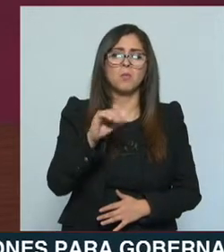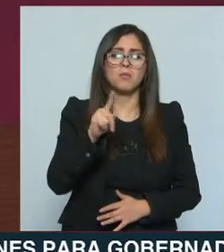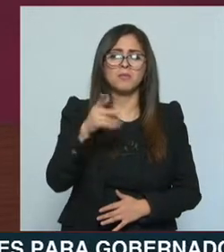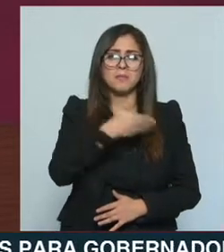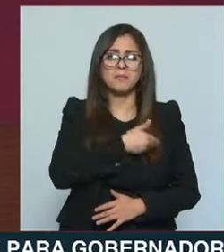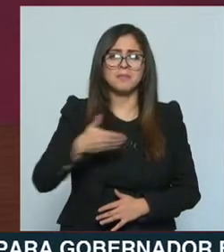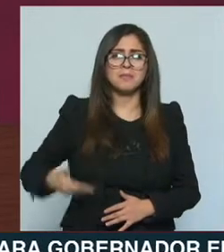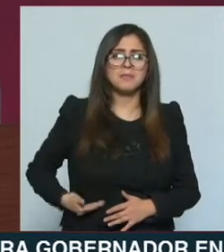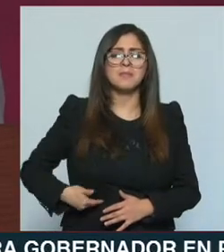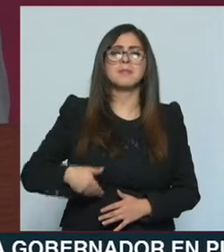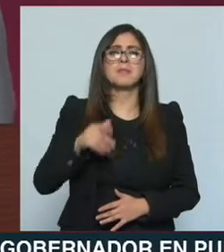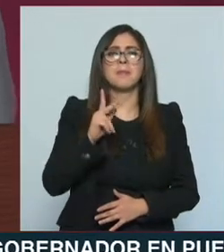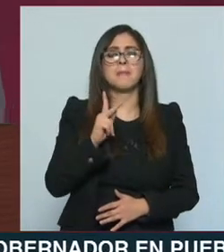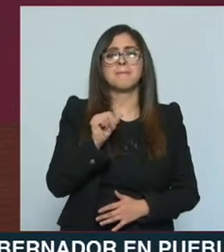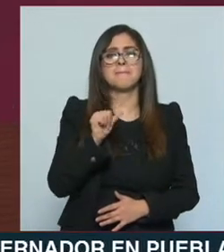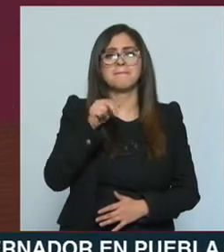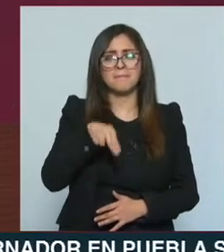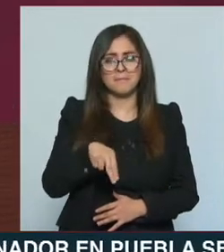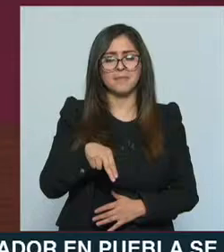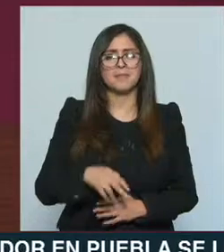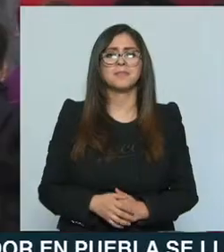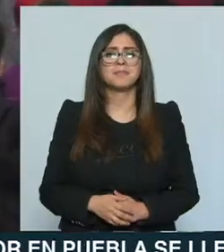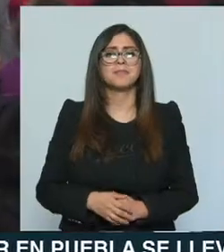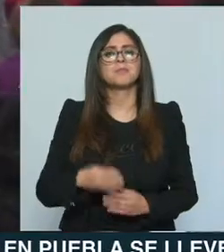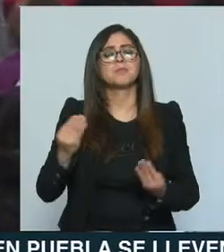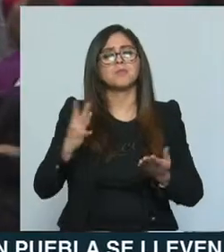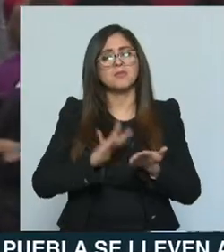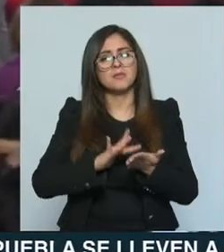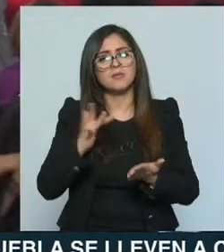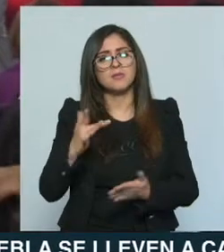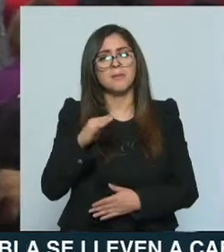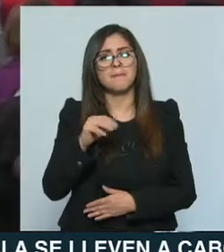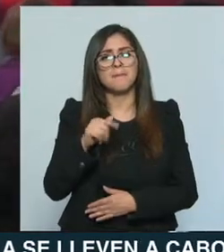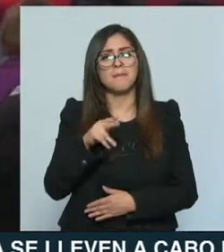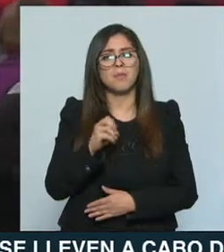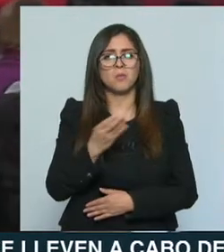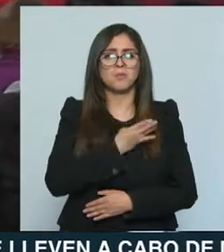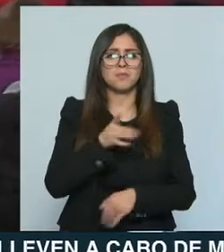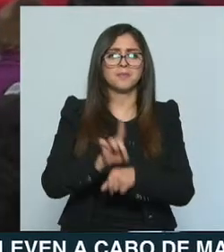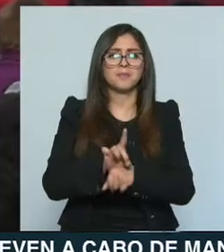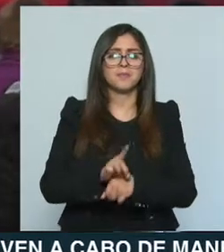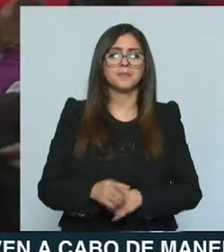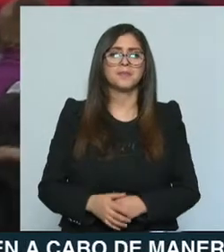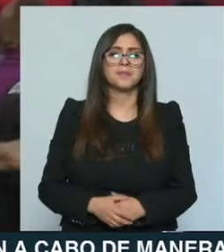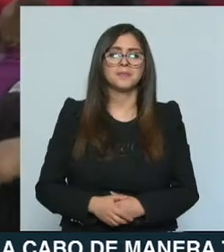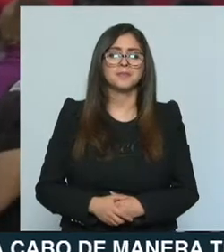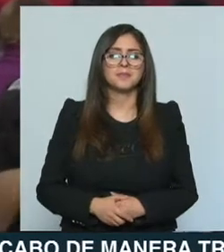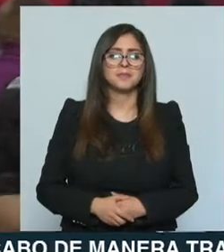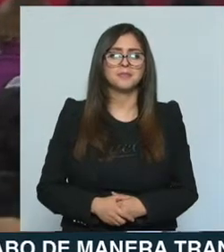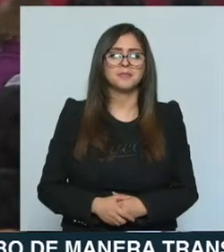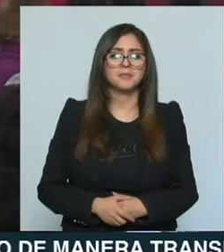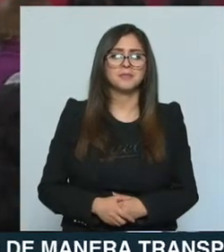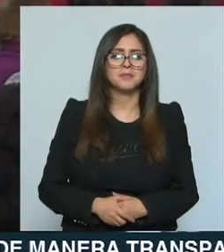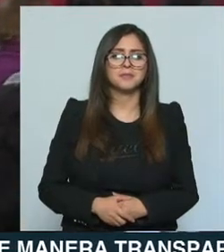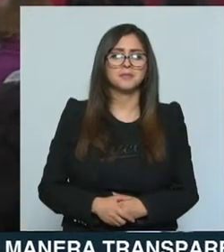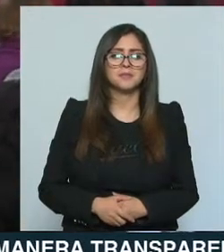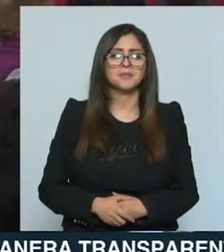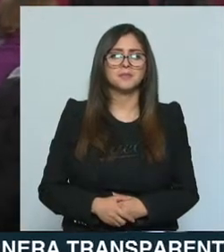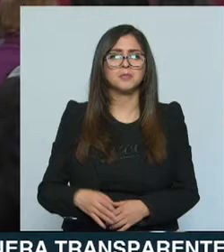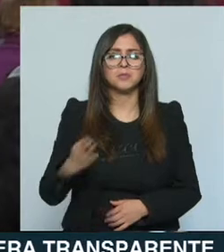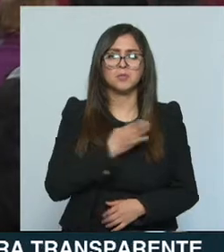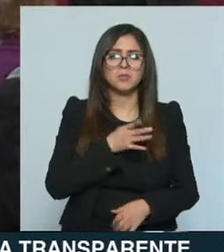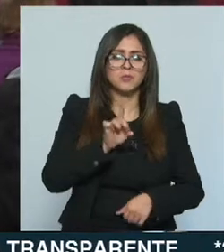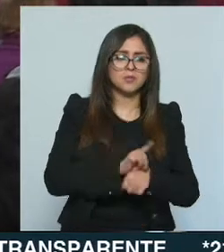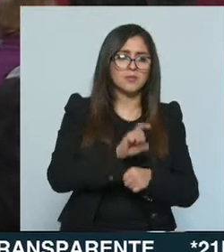nacional del Partido Acción Nacional. Muchísimas gracias, Marco, por atendernos. Muy buenos días. Muy buenos días, Enrique, Alejandra,